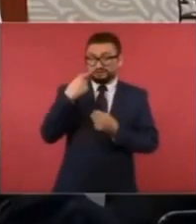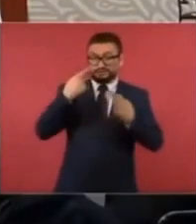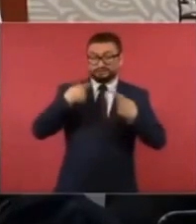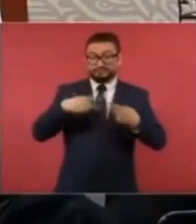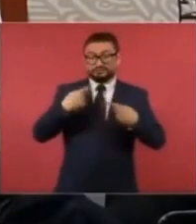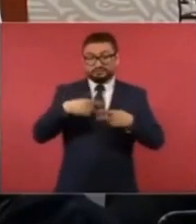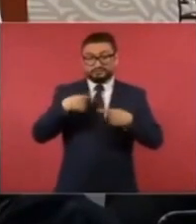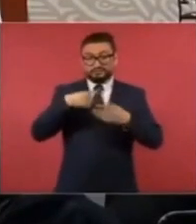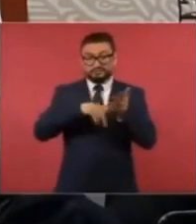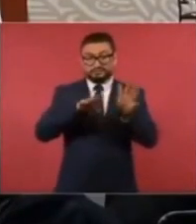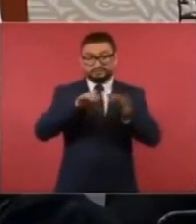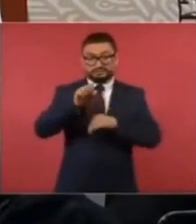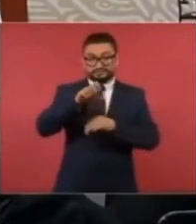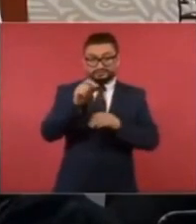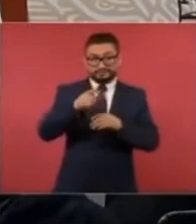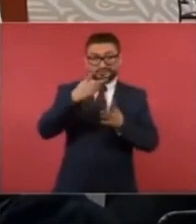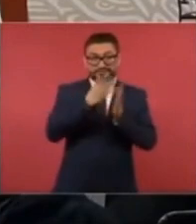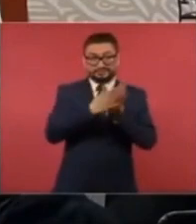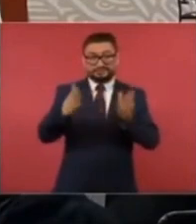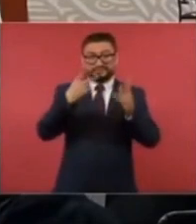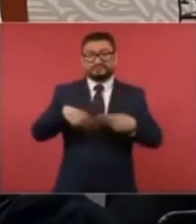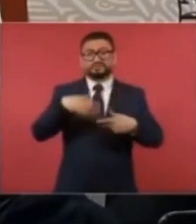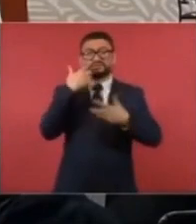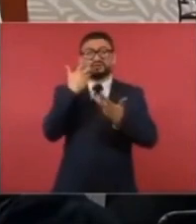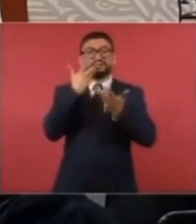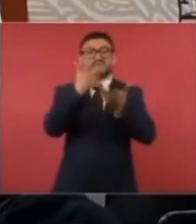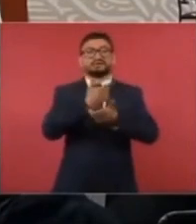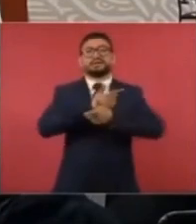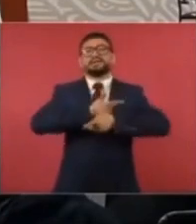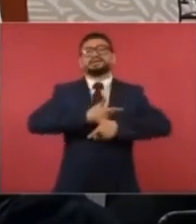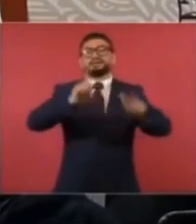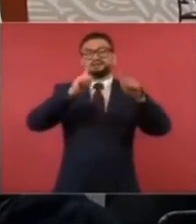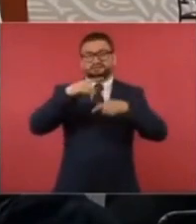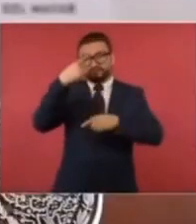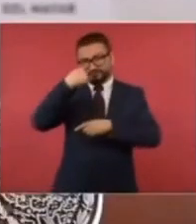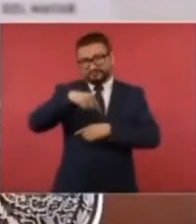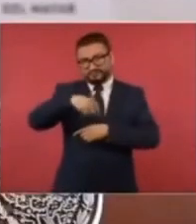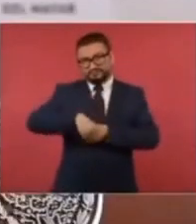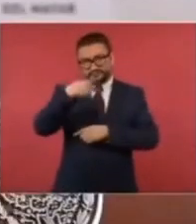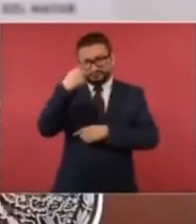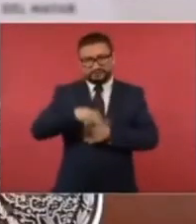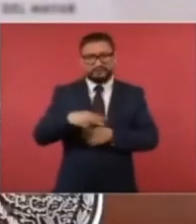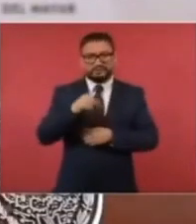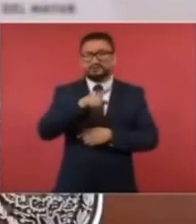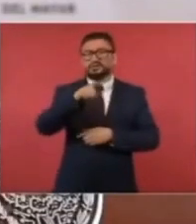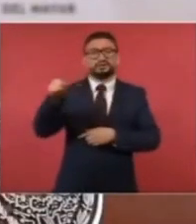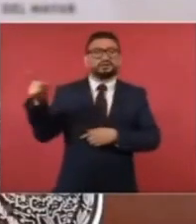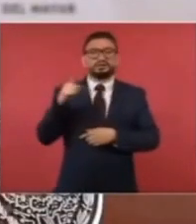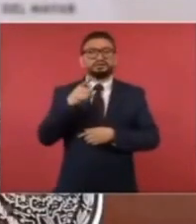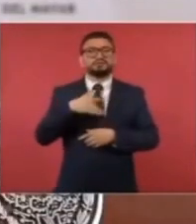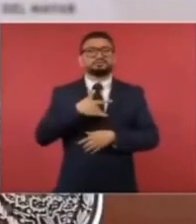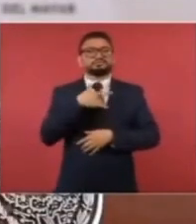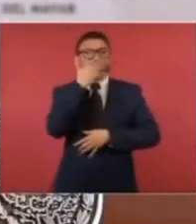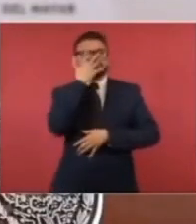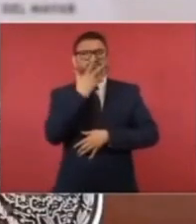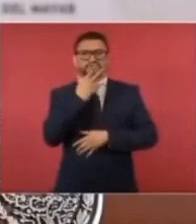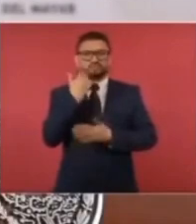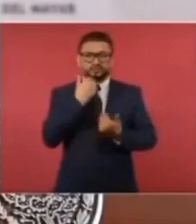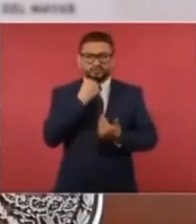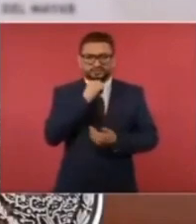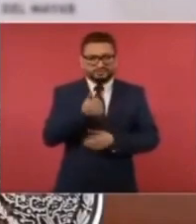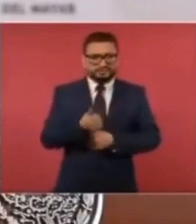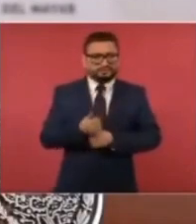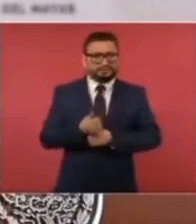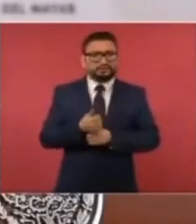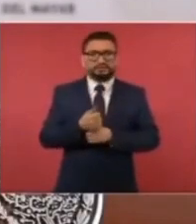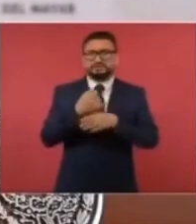dinero estamos hablando de 400 600 y hasta 1000 millones de pesos que llegaban